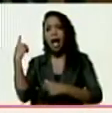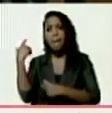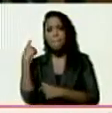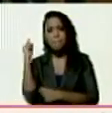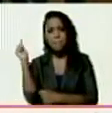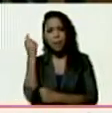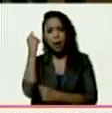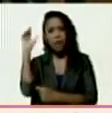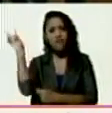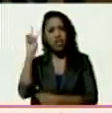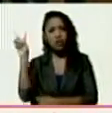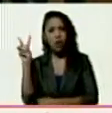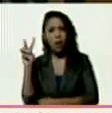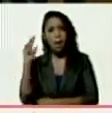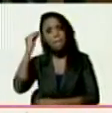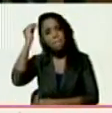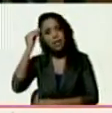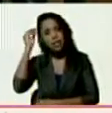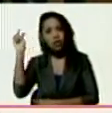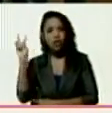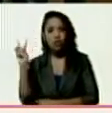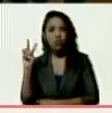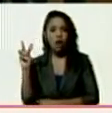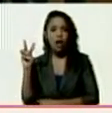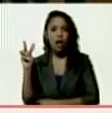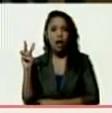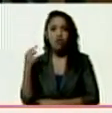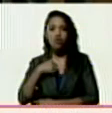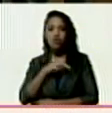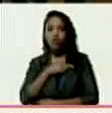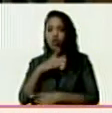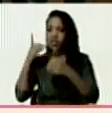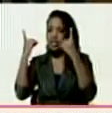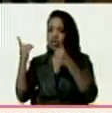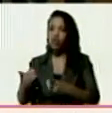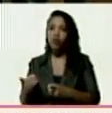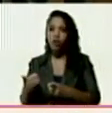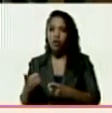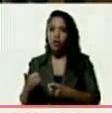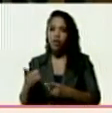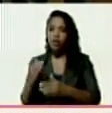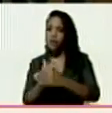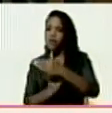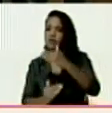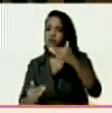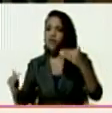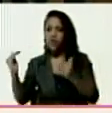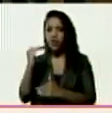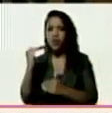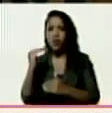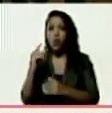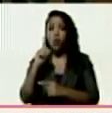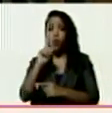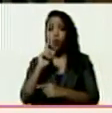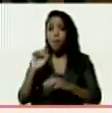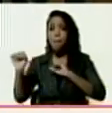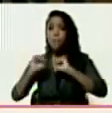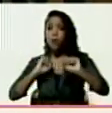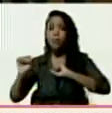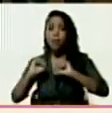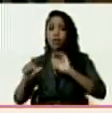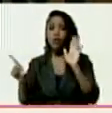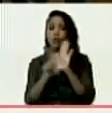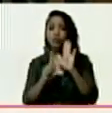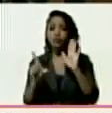Venezuela. Pensando en Venezuela, tomamos la decisión de insurgir como un movimiento